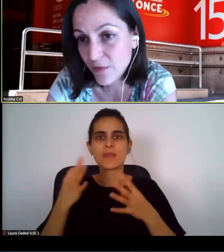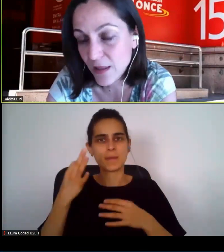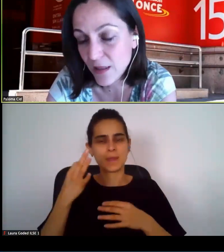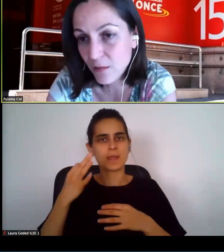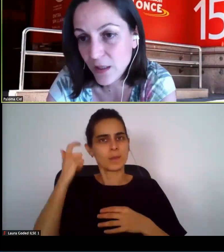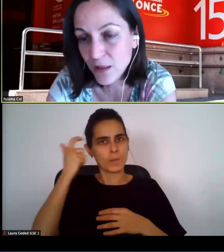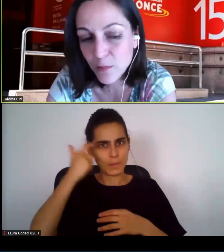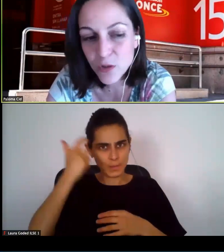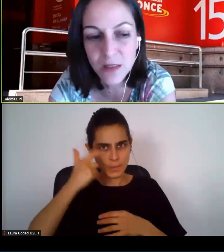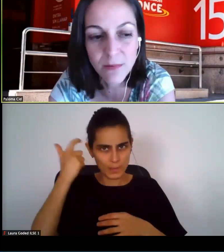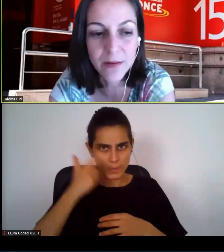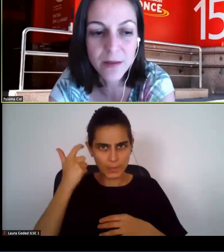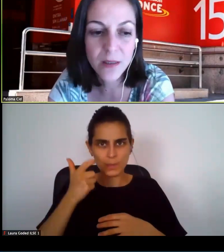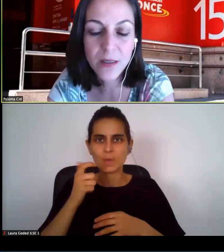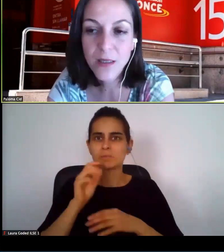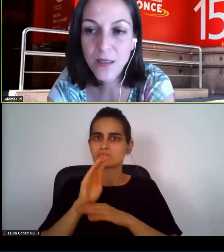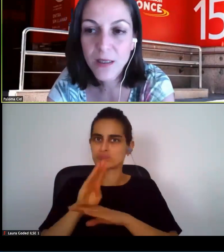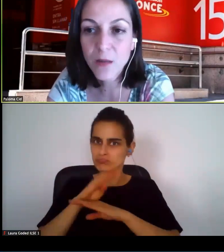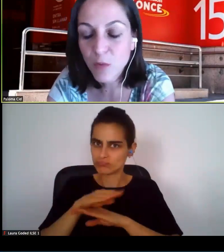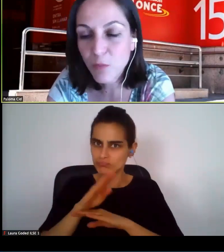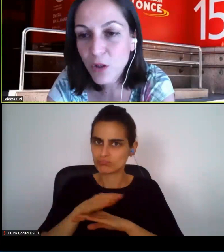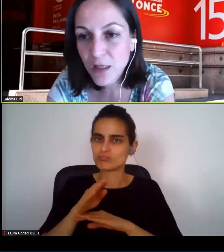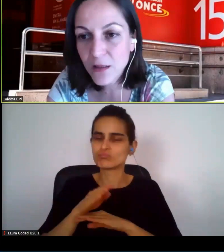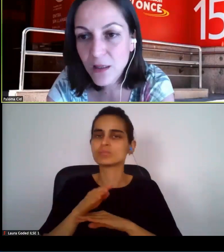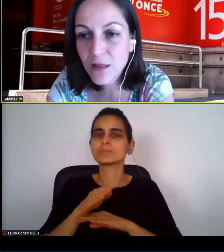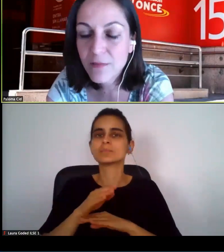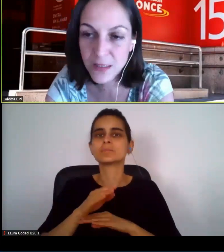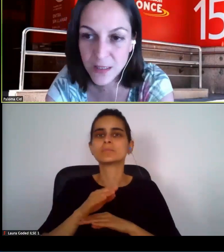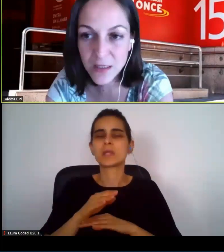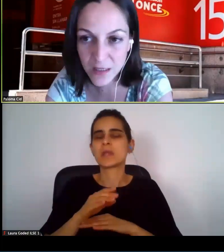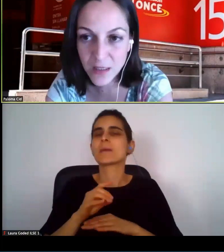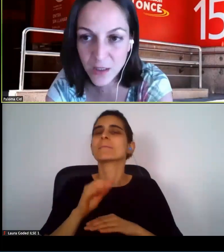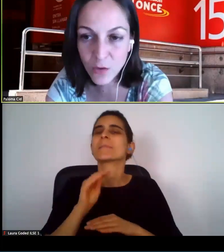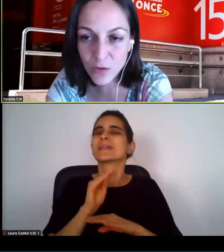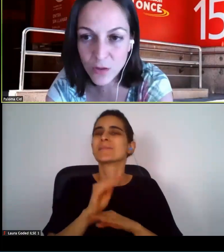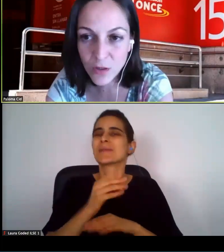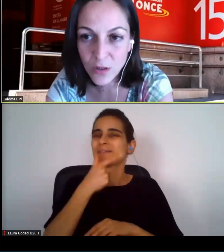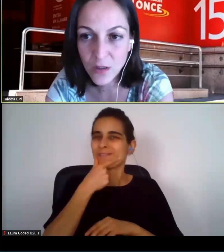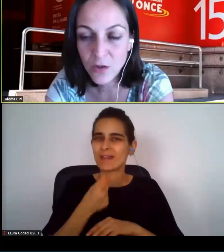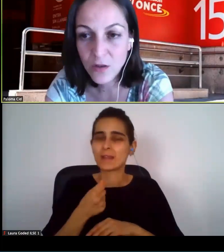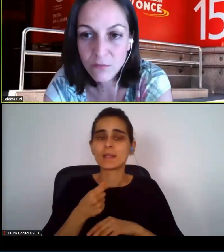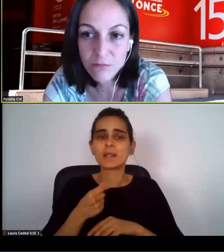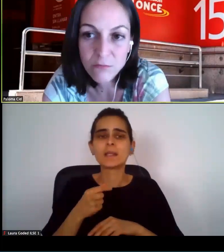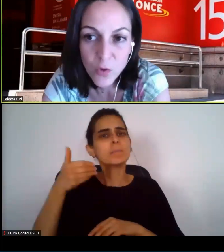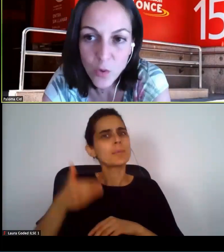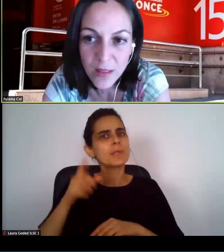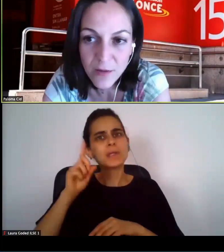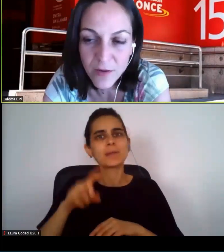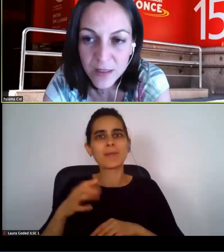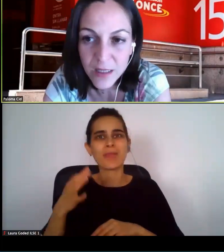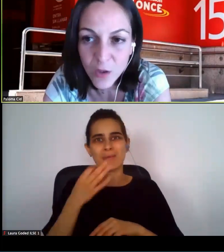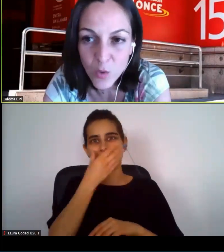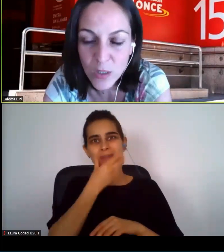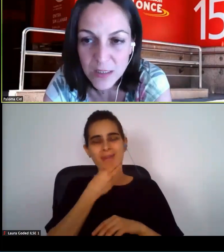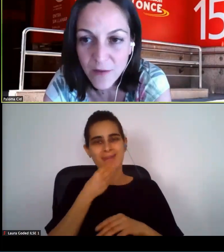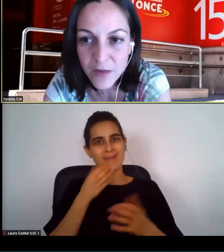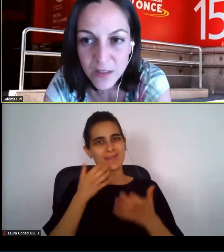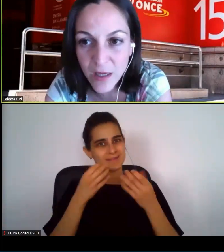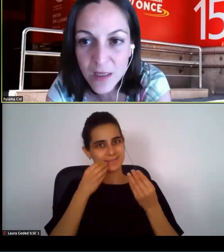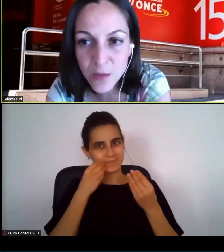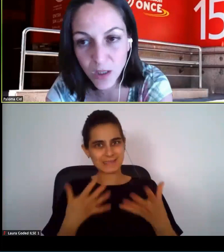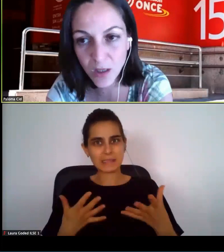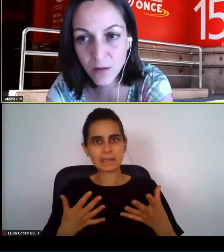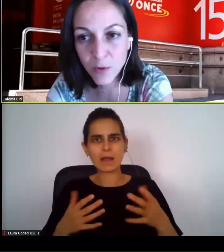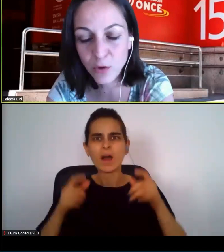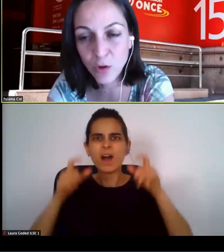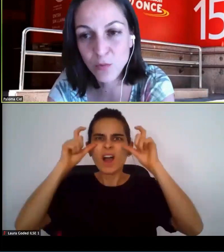más fácilmente posible. Y muy importante, deben ser estéticos. No hace falta ir con unas gafas